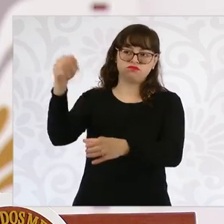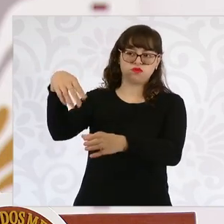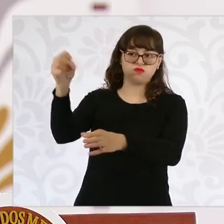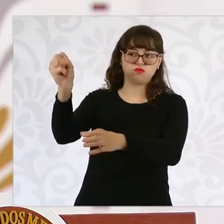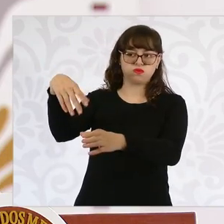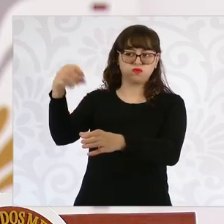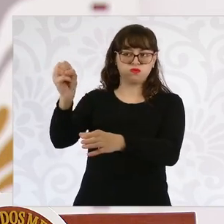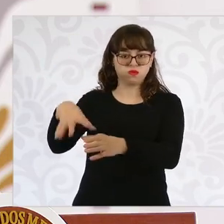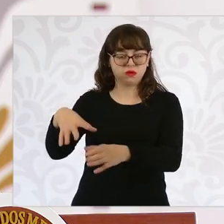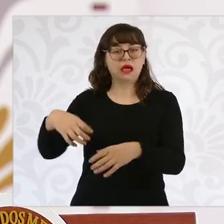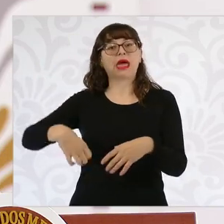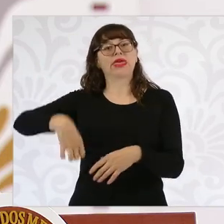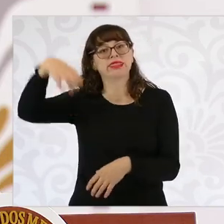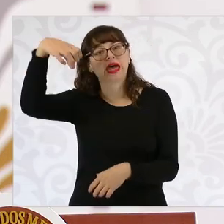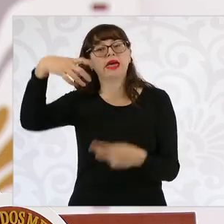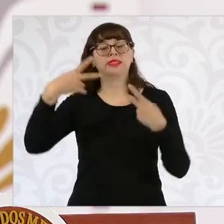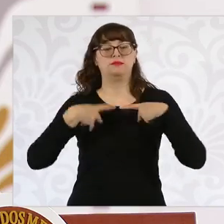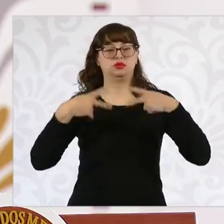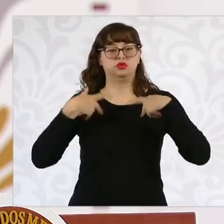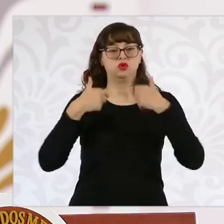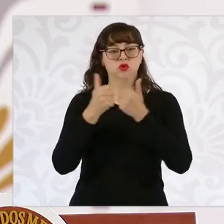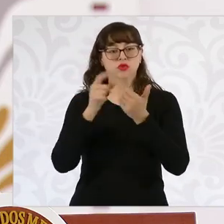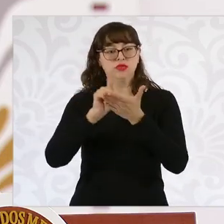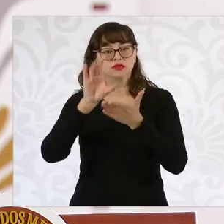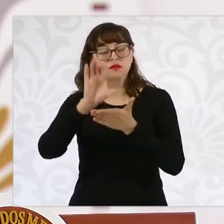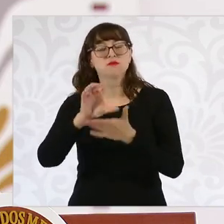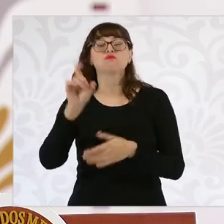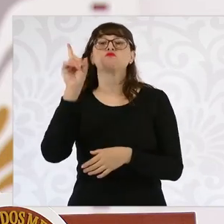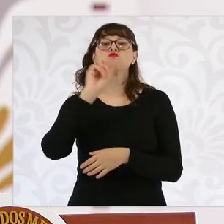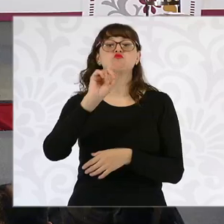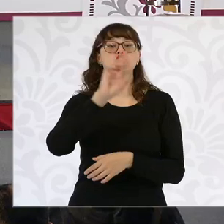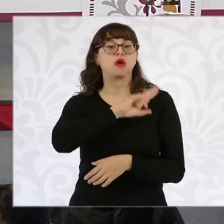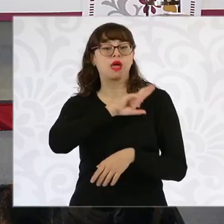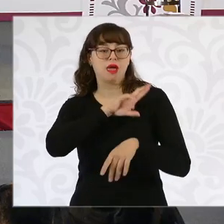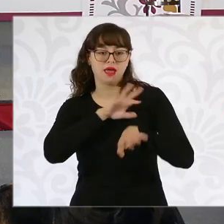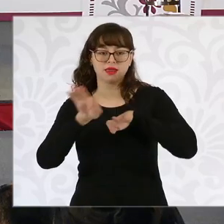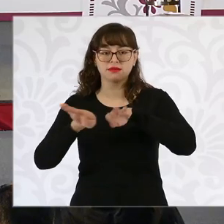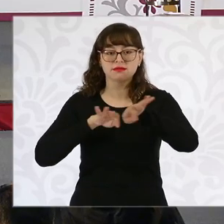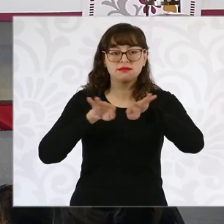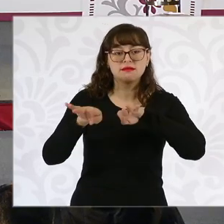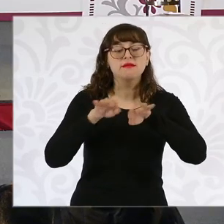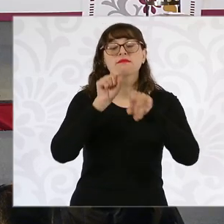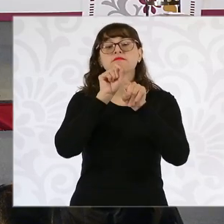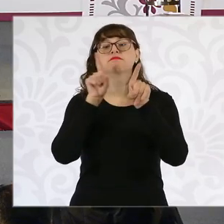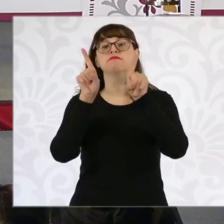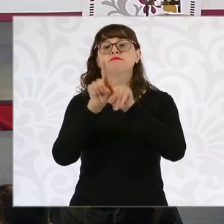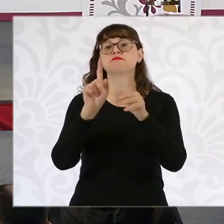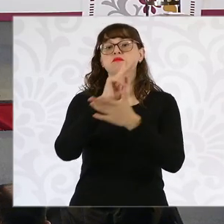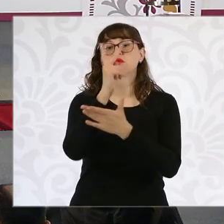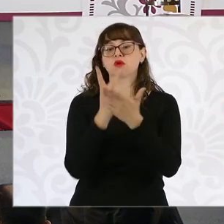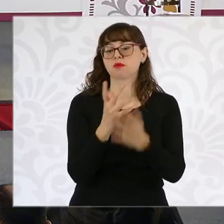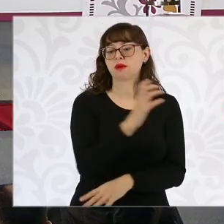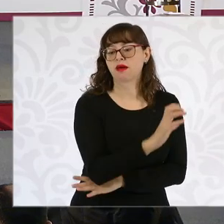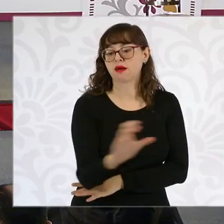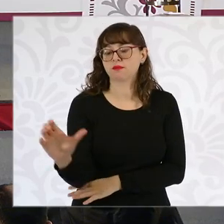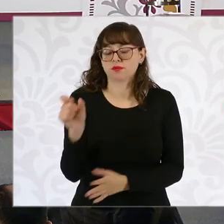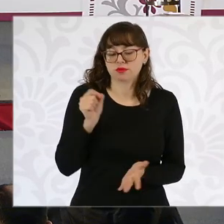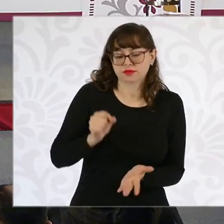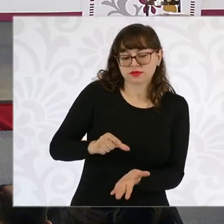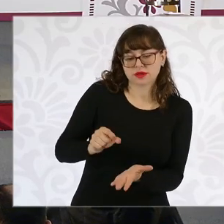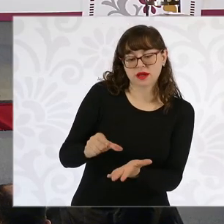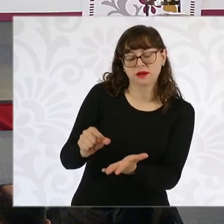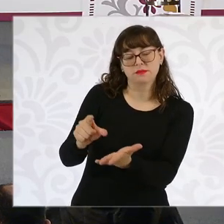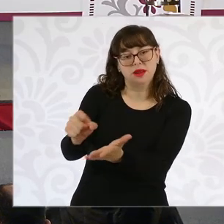las personas con discapacidad, el programa de Madres Trabajadoras y el programa Sembrando Vida, de tal manera que